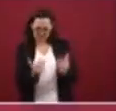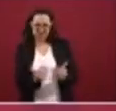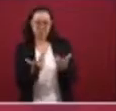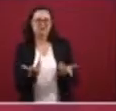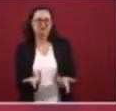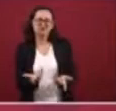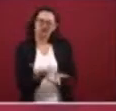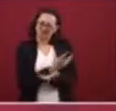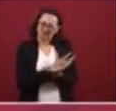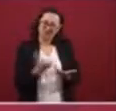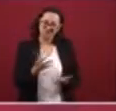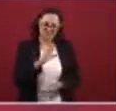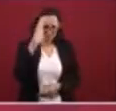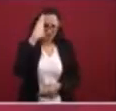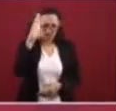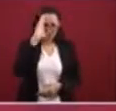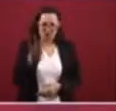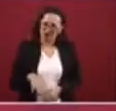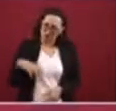te excediste,